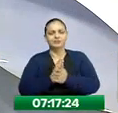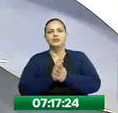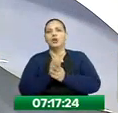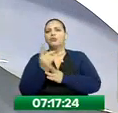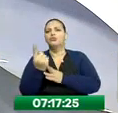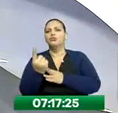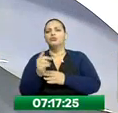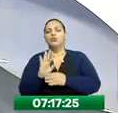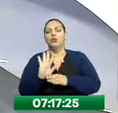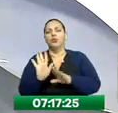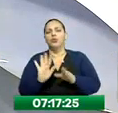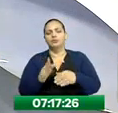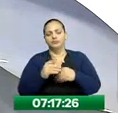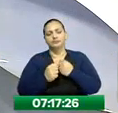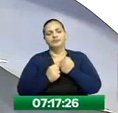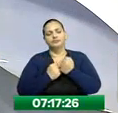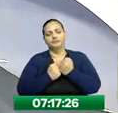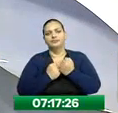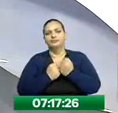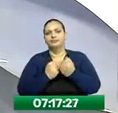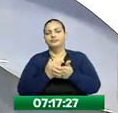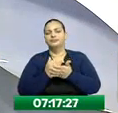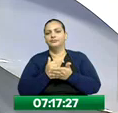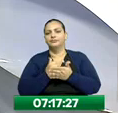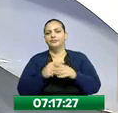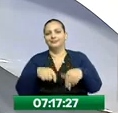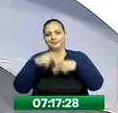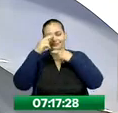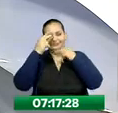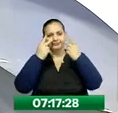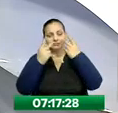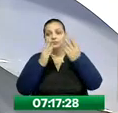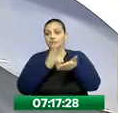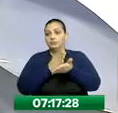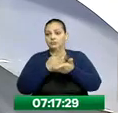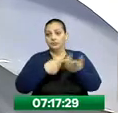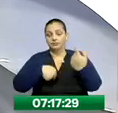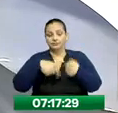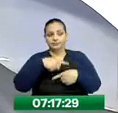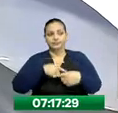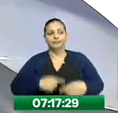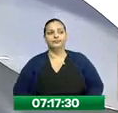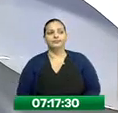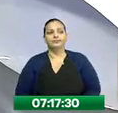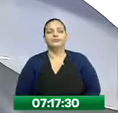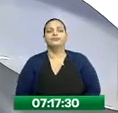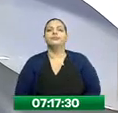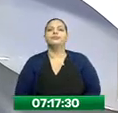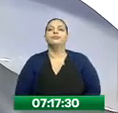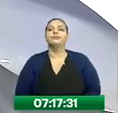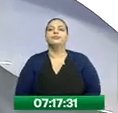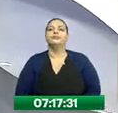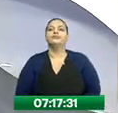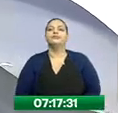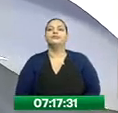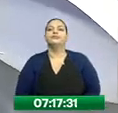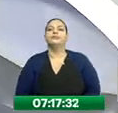invitamos a una brevísima pausa, pero enseguida regresamos con mucho más en la noticia Primera Emisión.